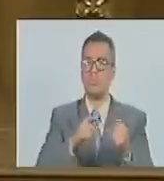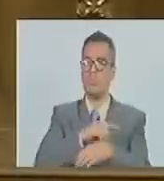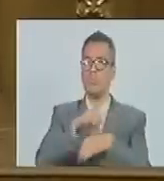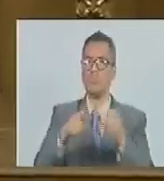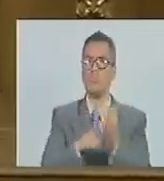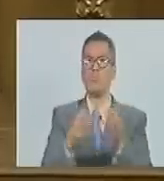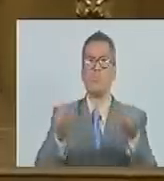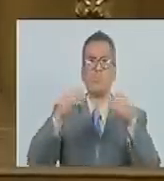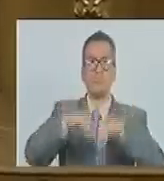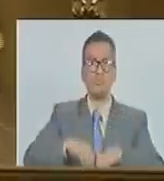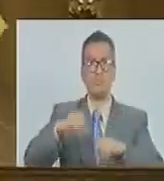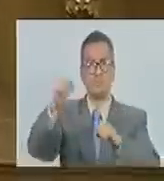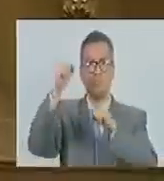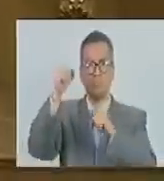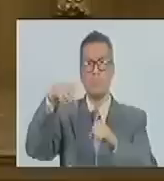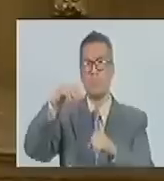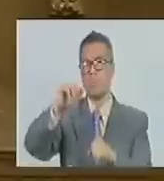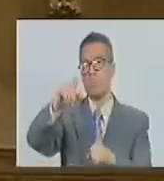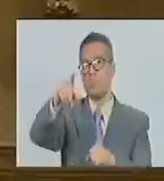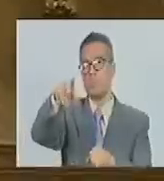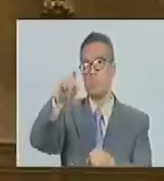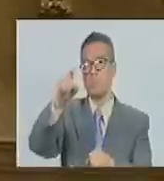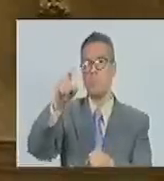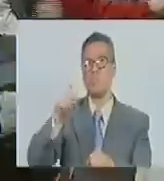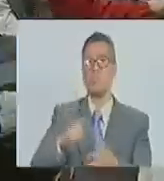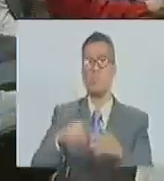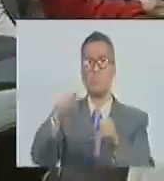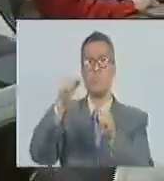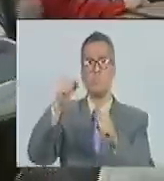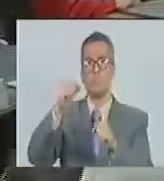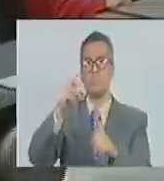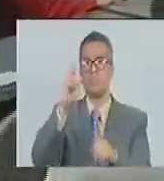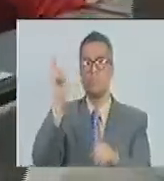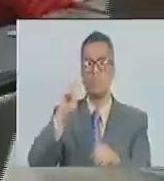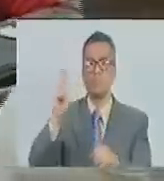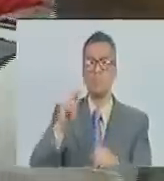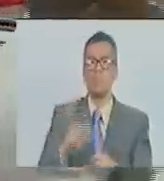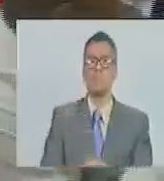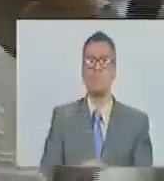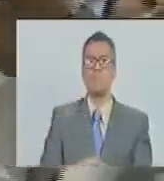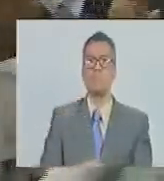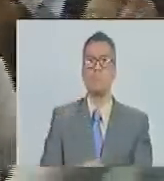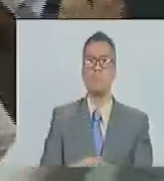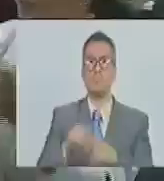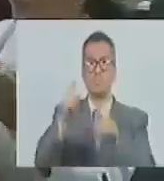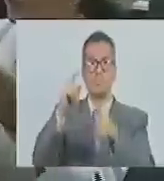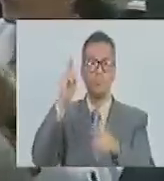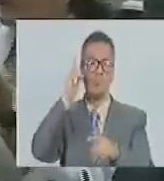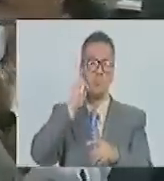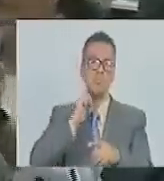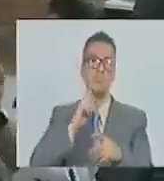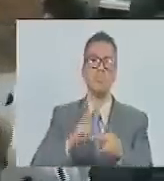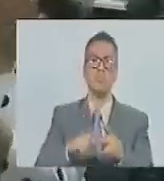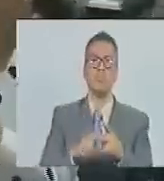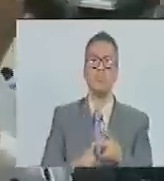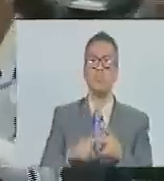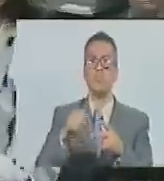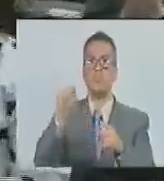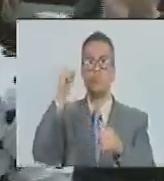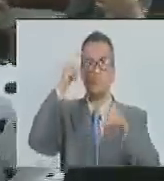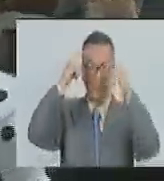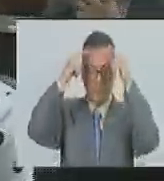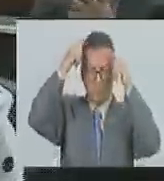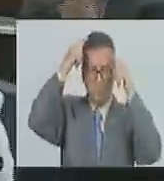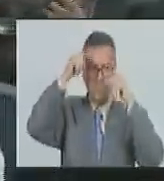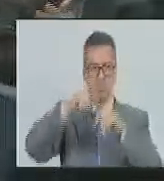a este acuerdo. ¡Que viva Alex Saab! ¡Que viva la República! ¡Que viva Bolívar! ¡Que viva